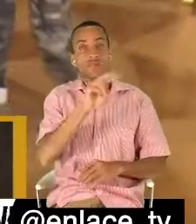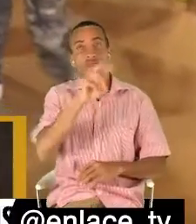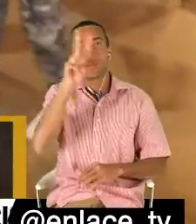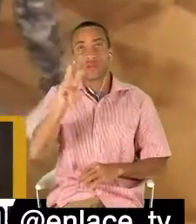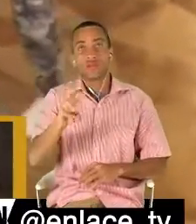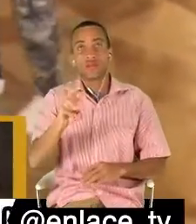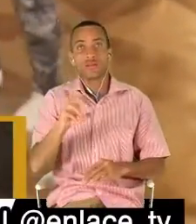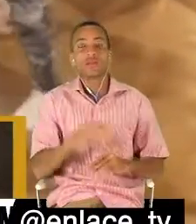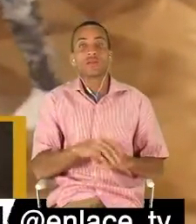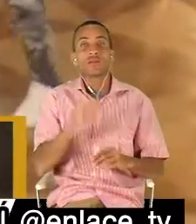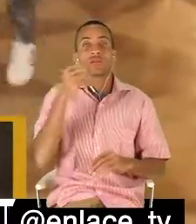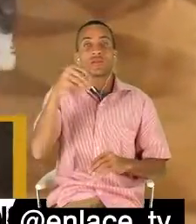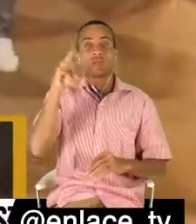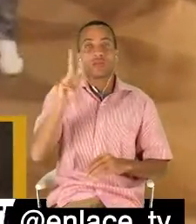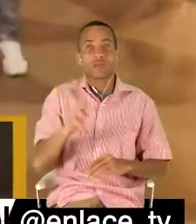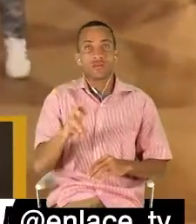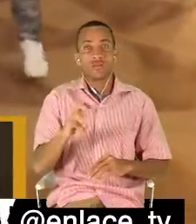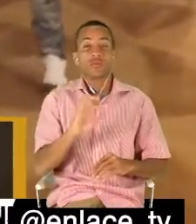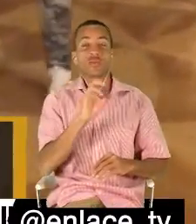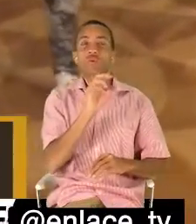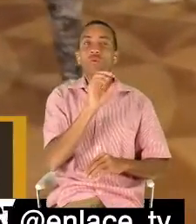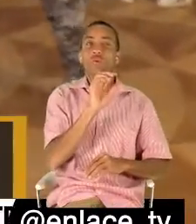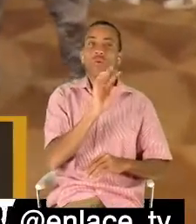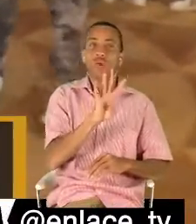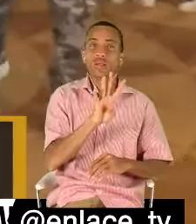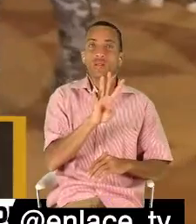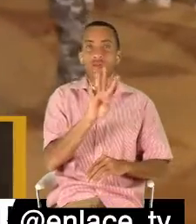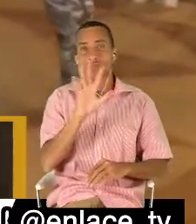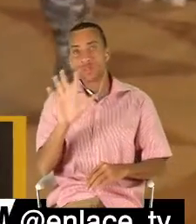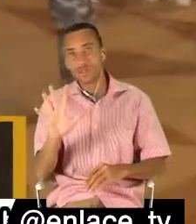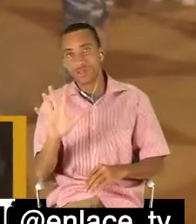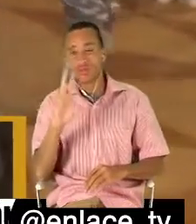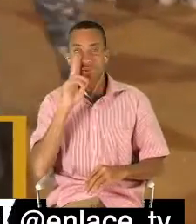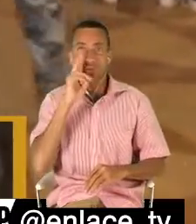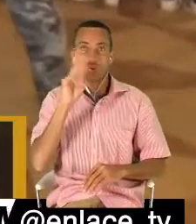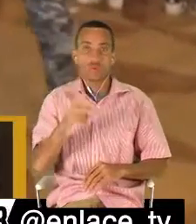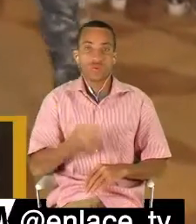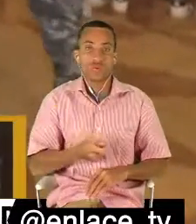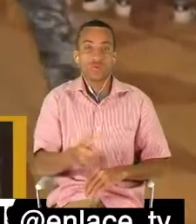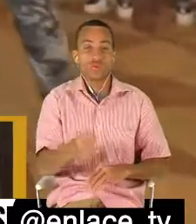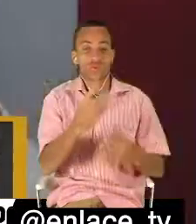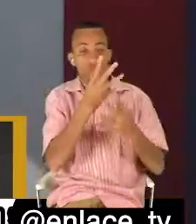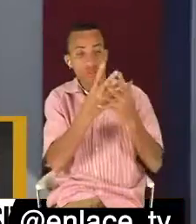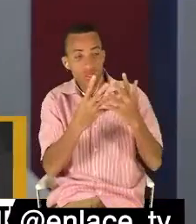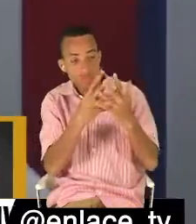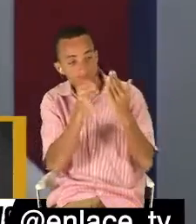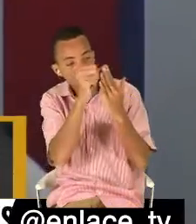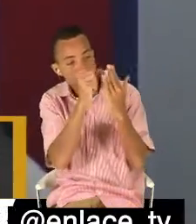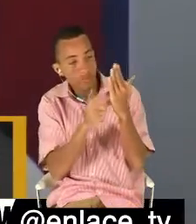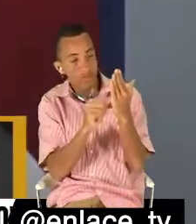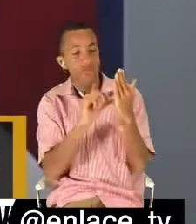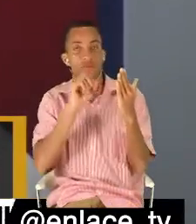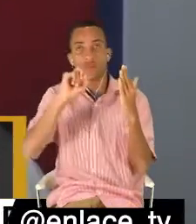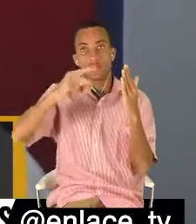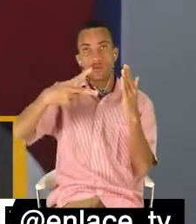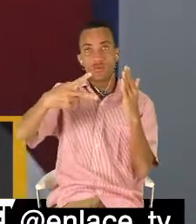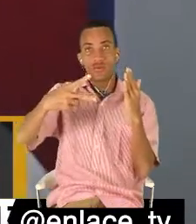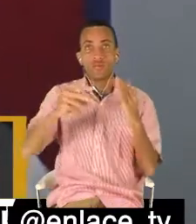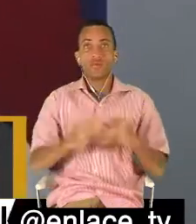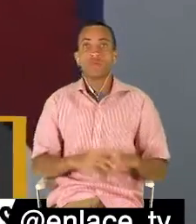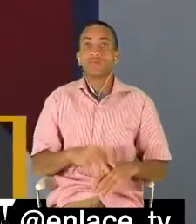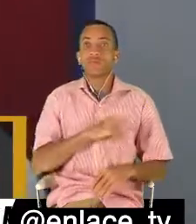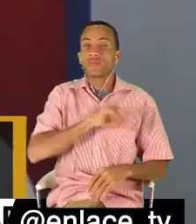a realizarse en Pereira el 4 y 5 de junio próximo, y en la programación están de segundos. Pues muy bien, los profesores con